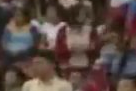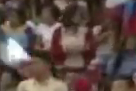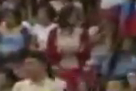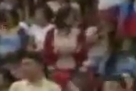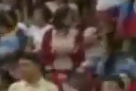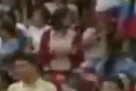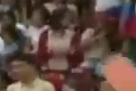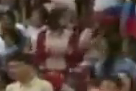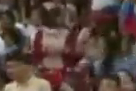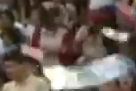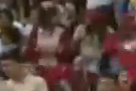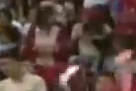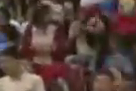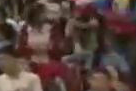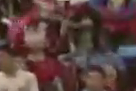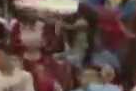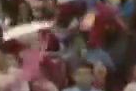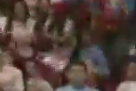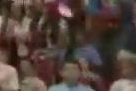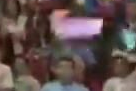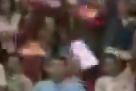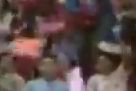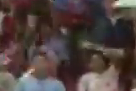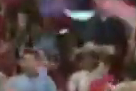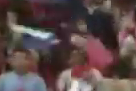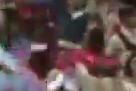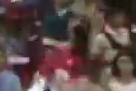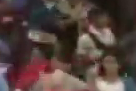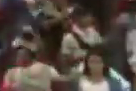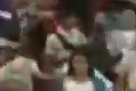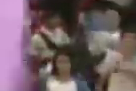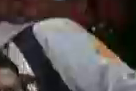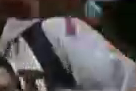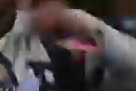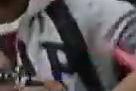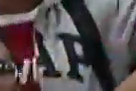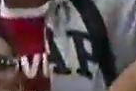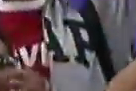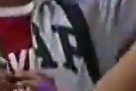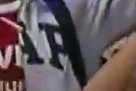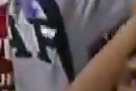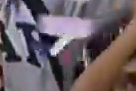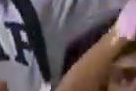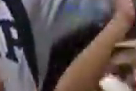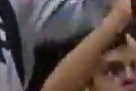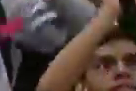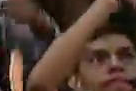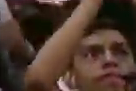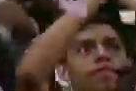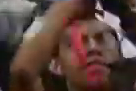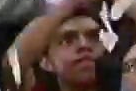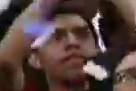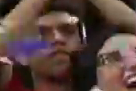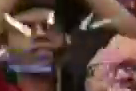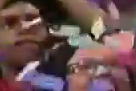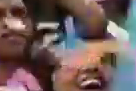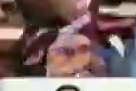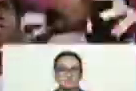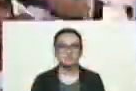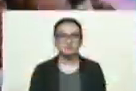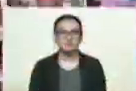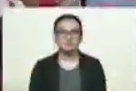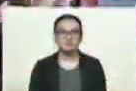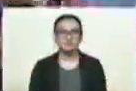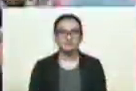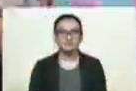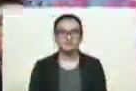República Bolivariana de Venezuela en el Poliedro de Caracas. 15.000 jóvenes reúnen estos espacios